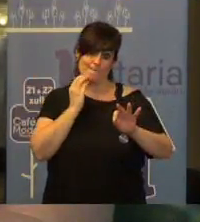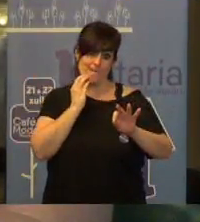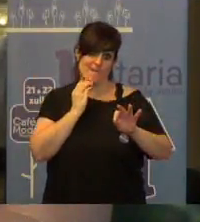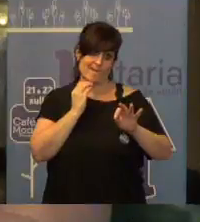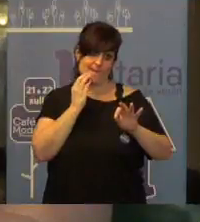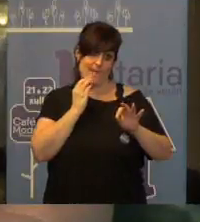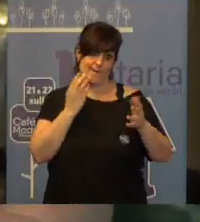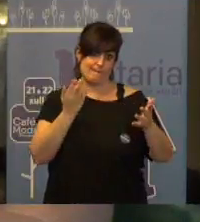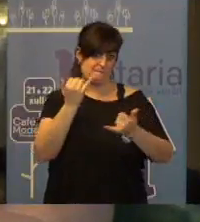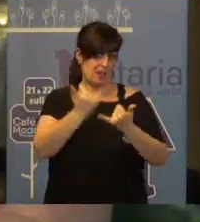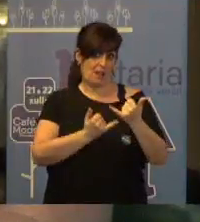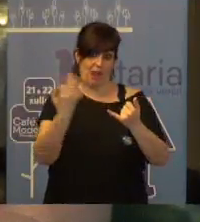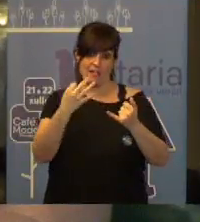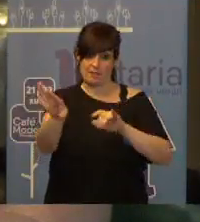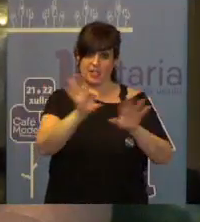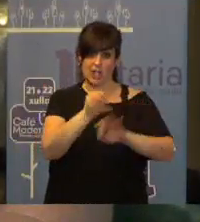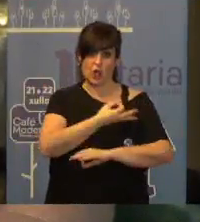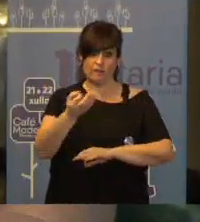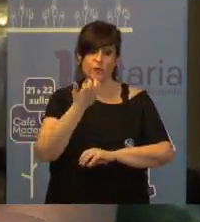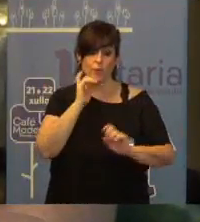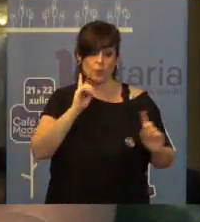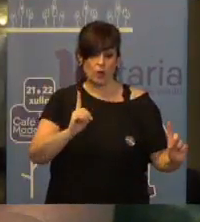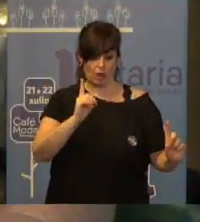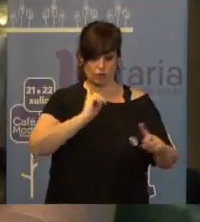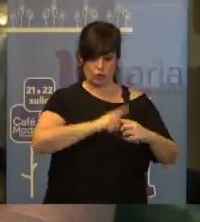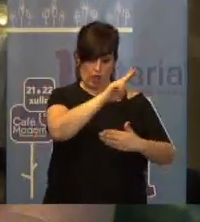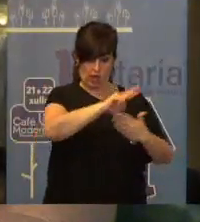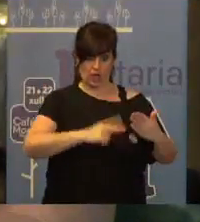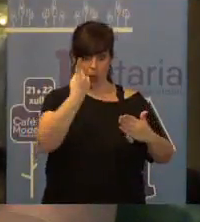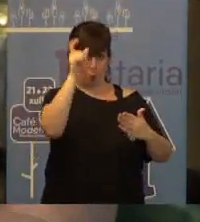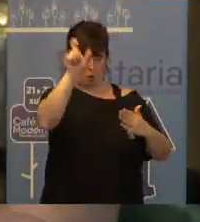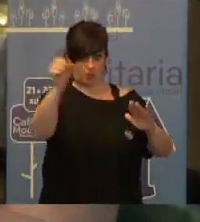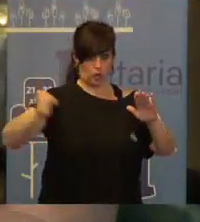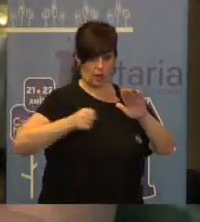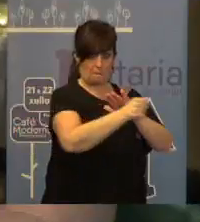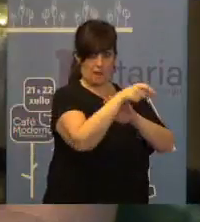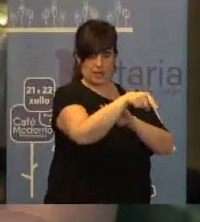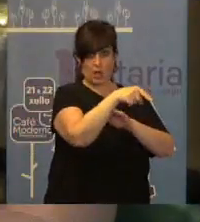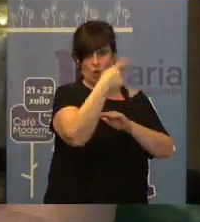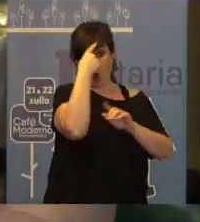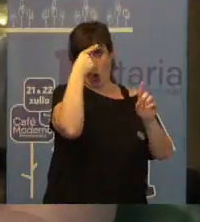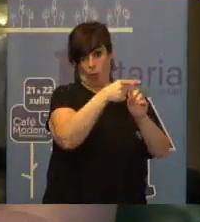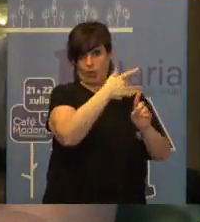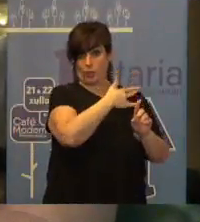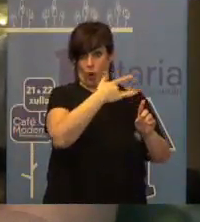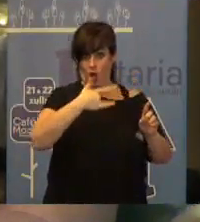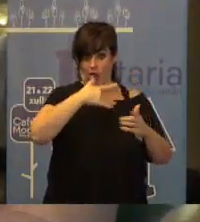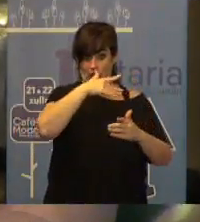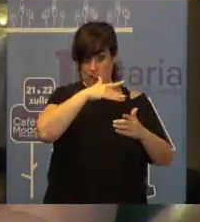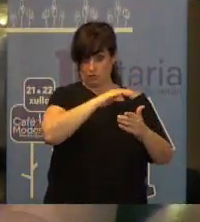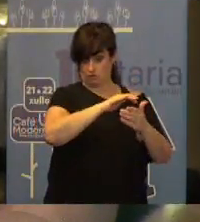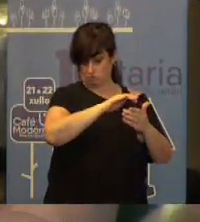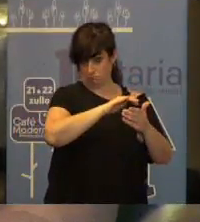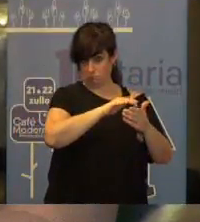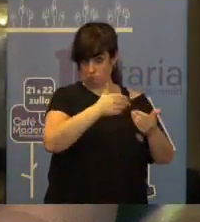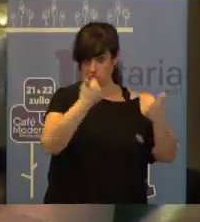realice de modo efectivo. É dicir, que se metes a un tipo na Xunta de Galicia que se ocupe das caixas, eu conocí un tío que se ocupaba das caixas, o director general,